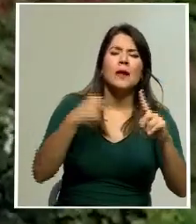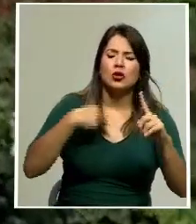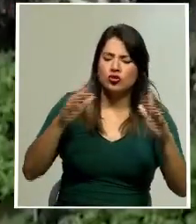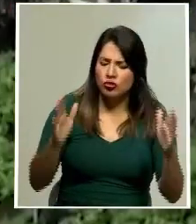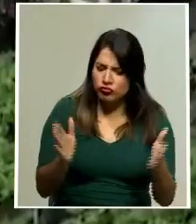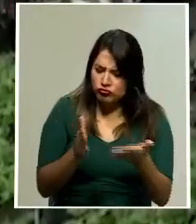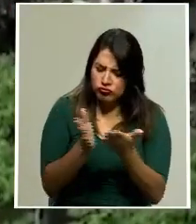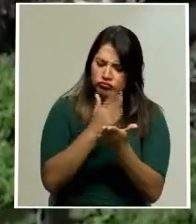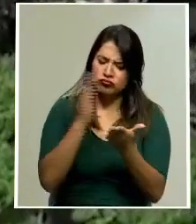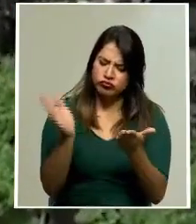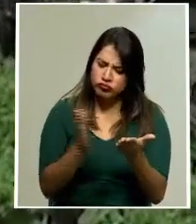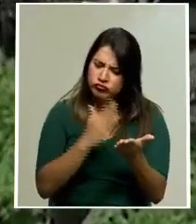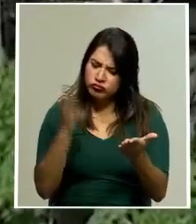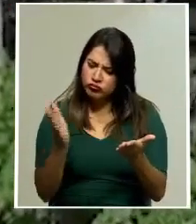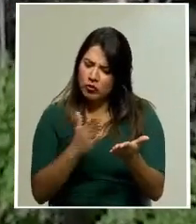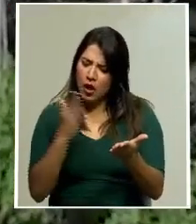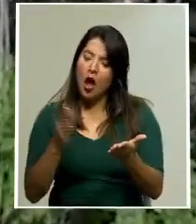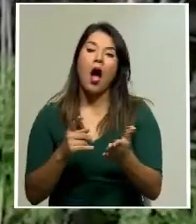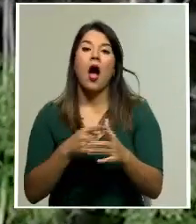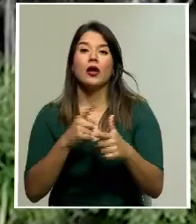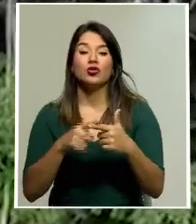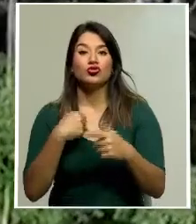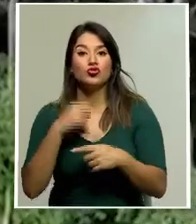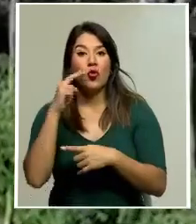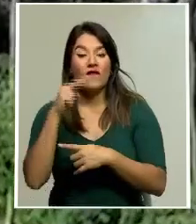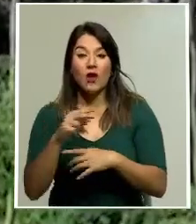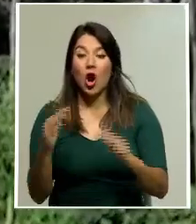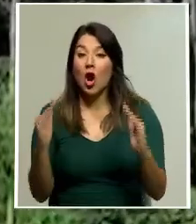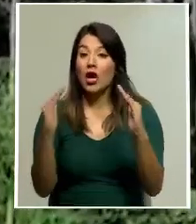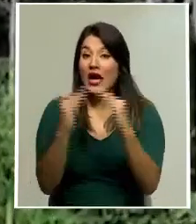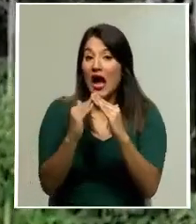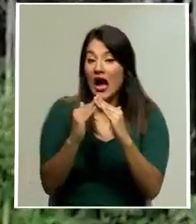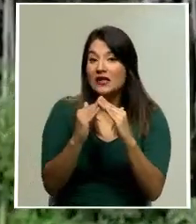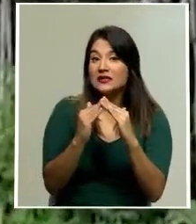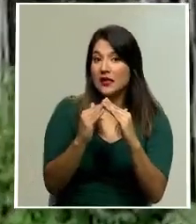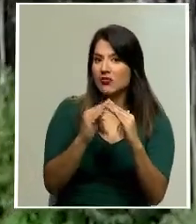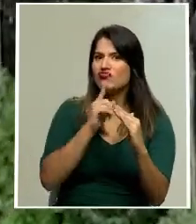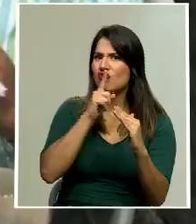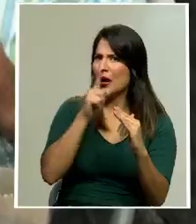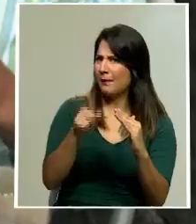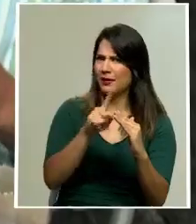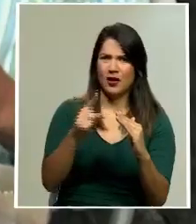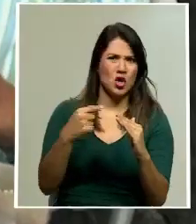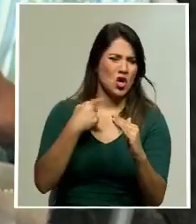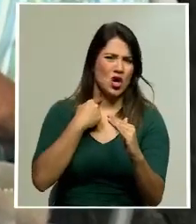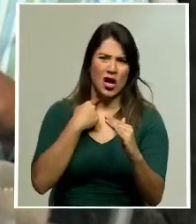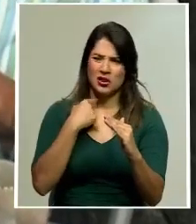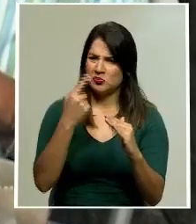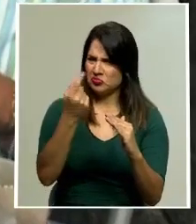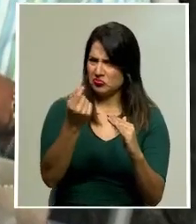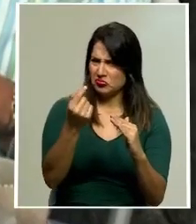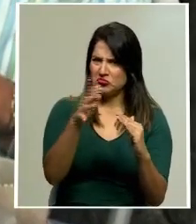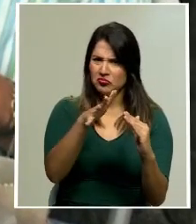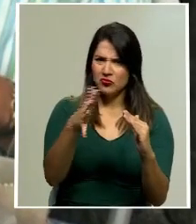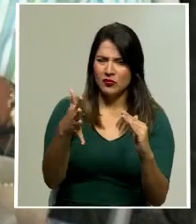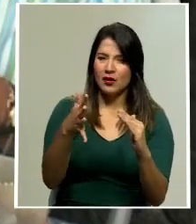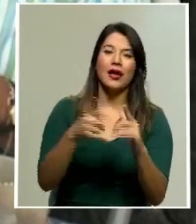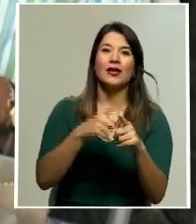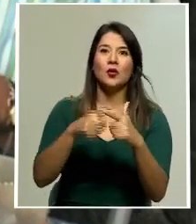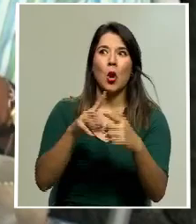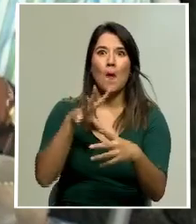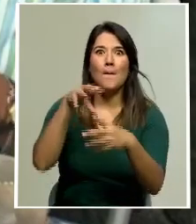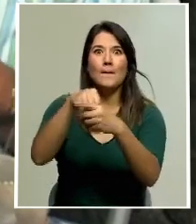ampliaron la base de cálculo. Entonces están viendo casas de clase media que quedan dentro de ese cálculo. Y al